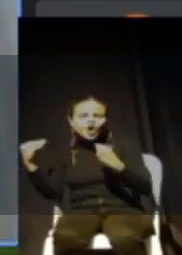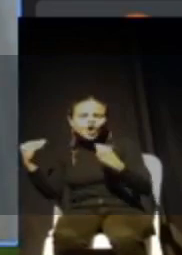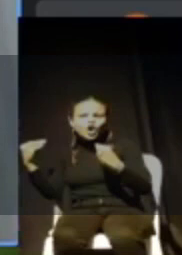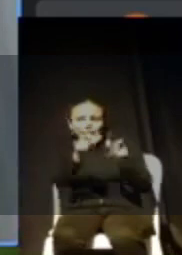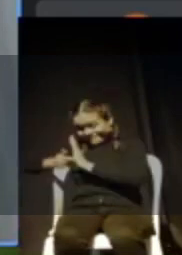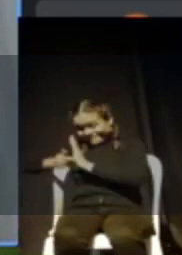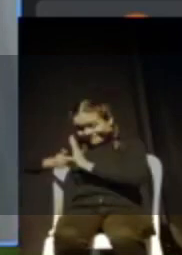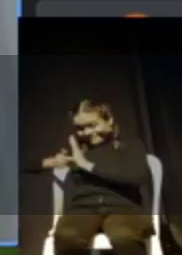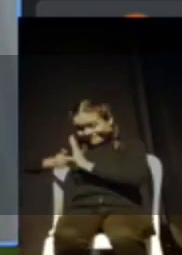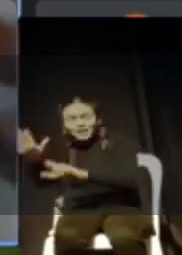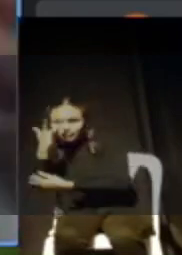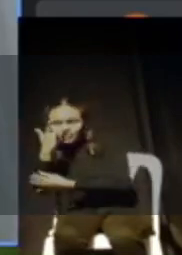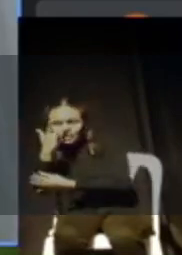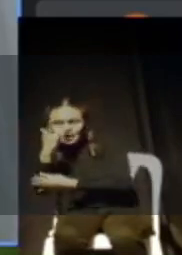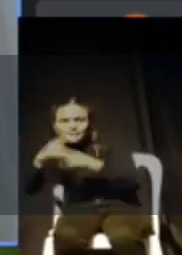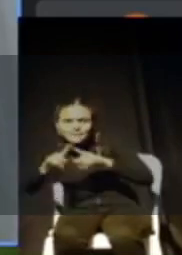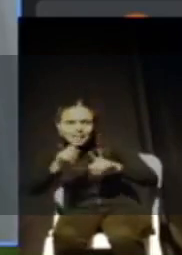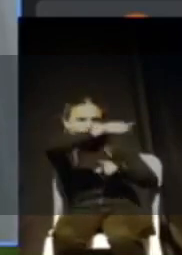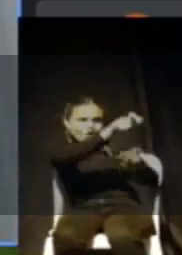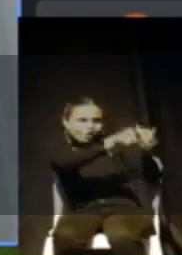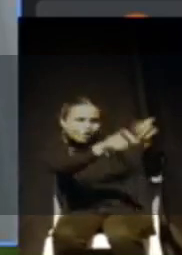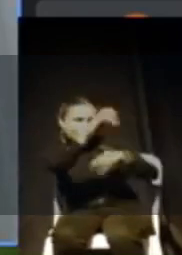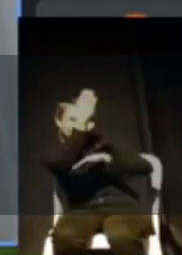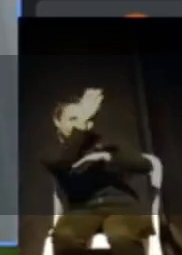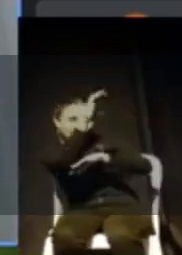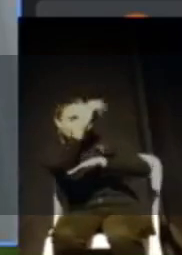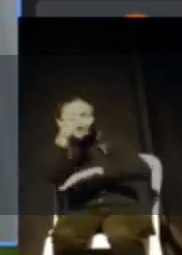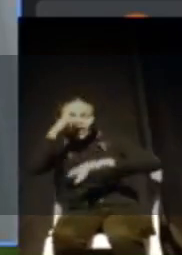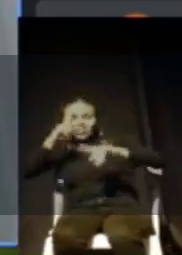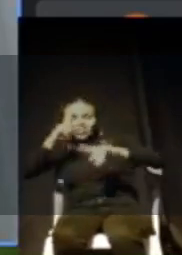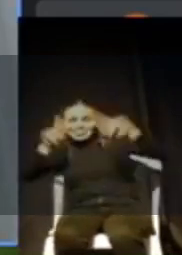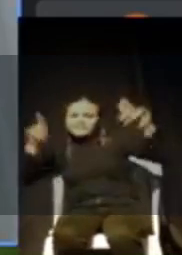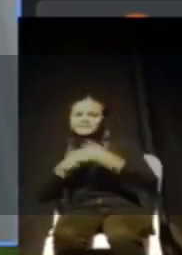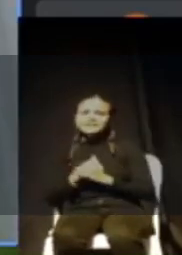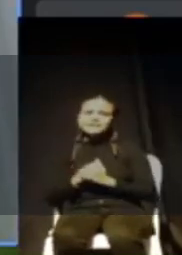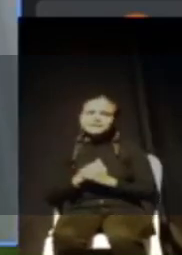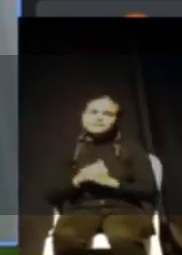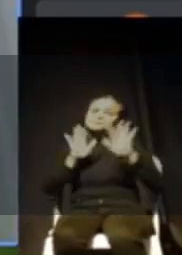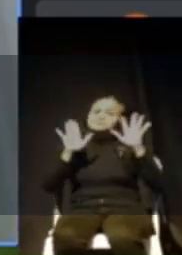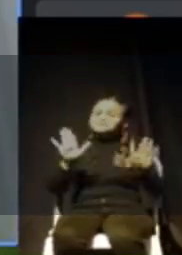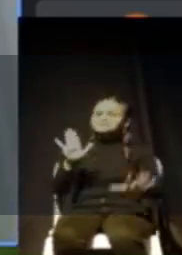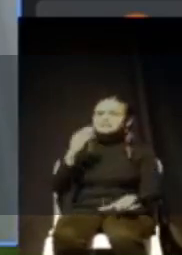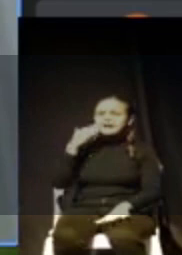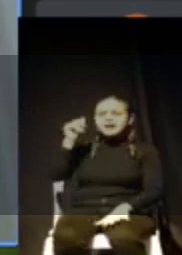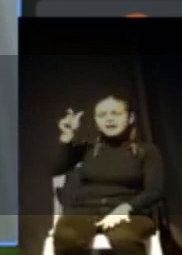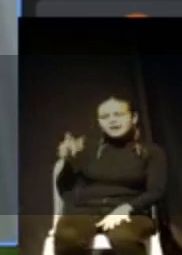las diferencias. En consonancia, en este caso, plantea Daniel Garcés,